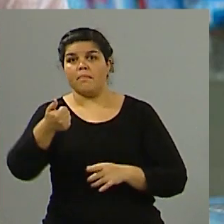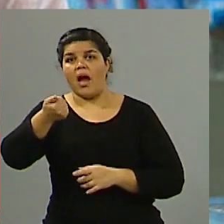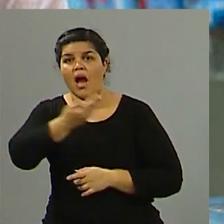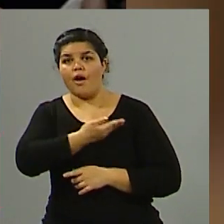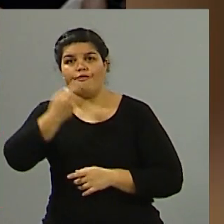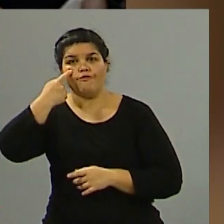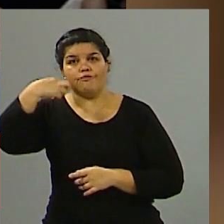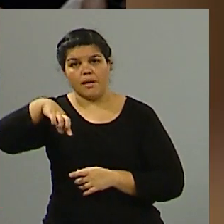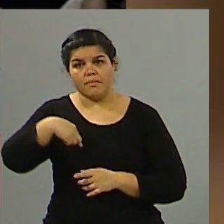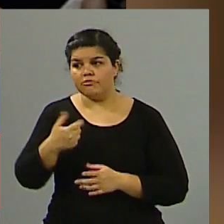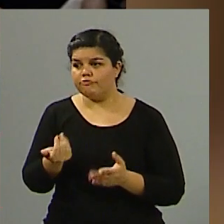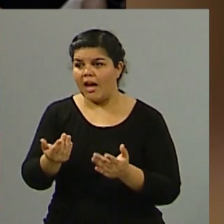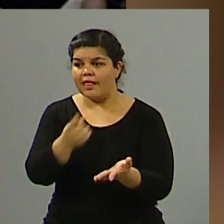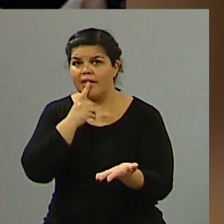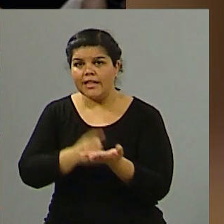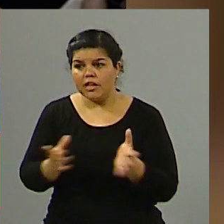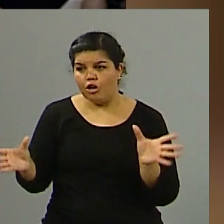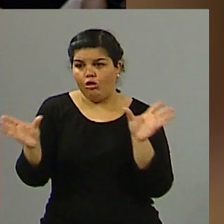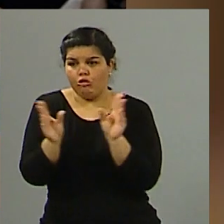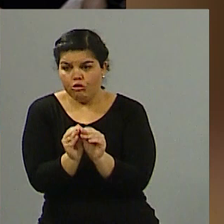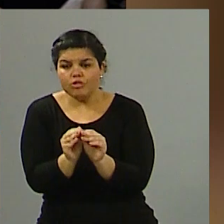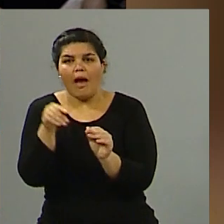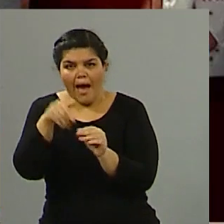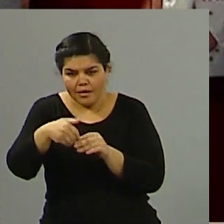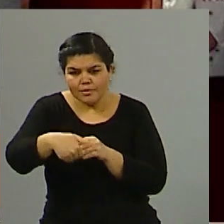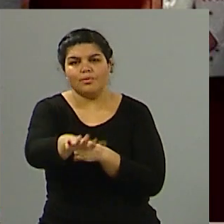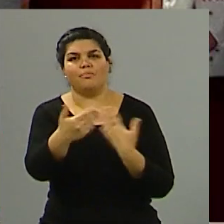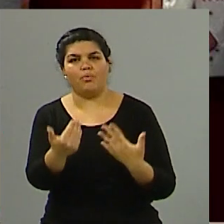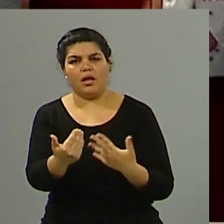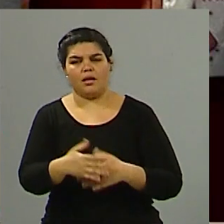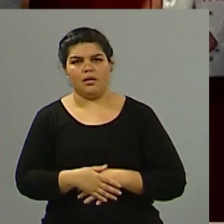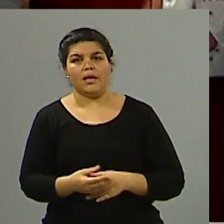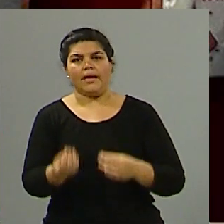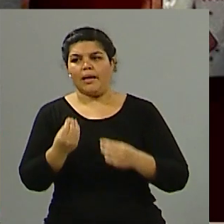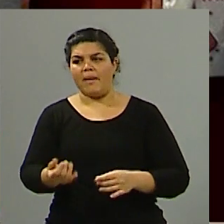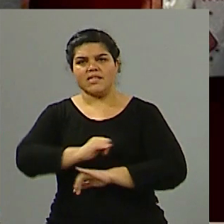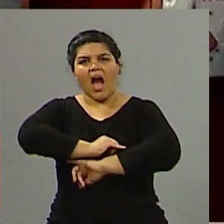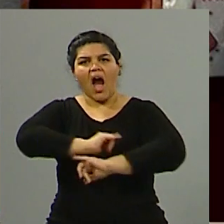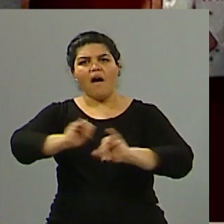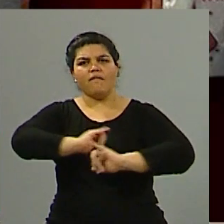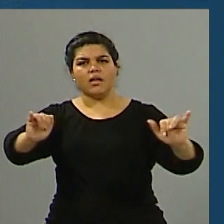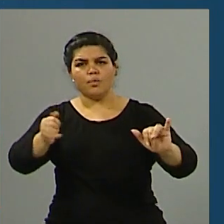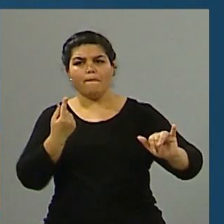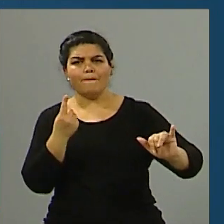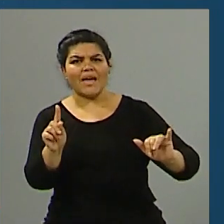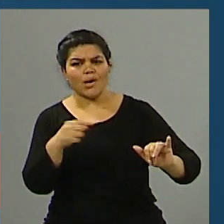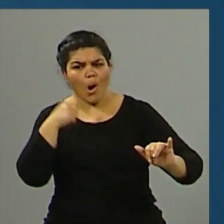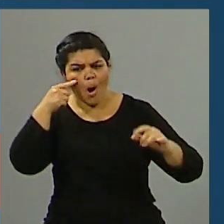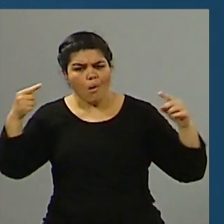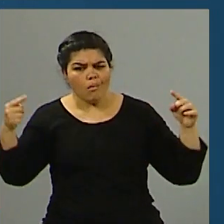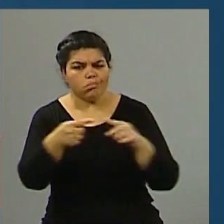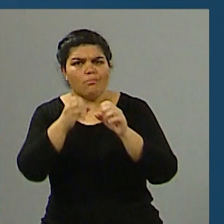sea, bastante engorroso el tema. Parece que los anuncios fueron anuncios, pero no fueron pensados para